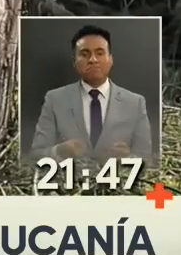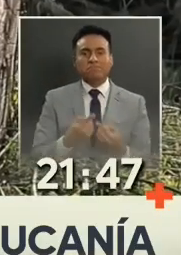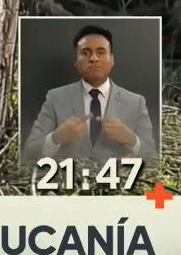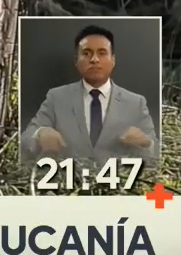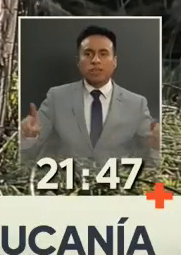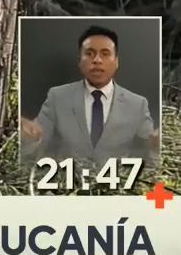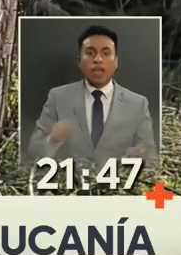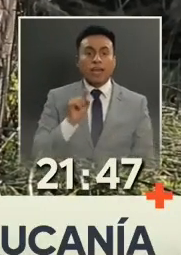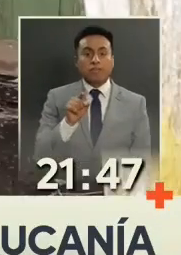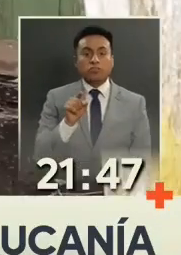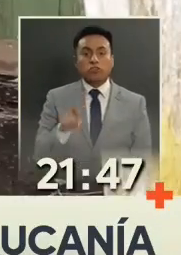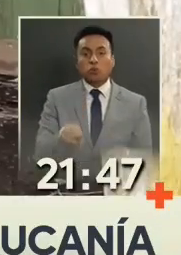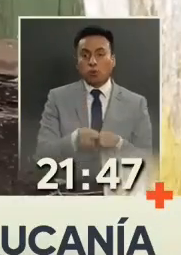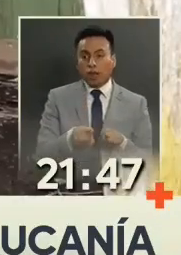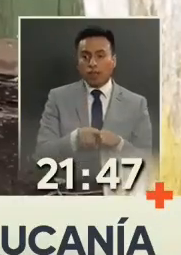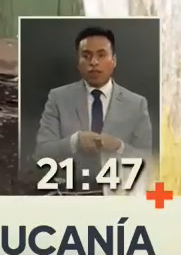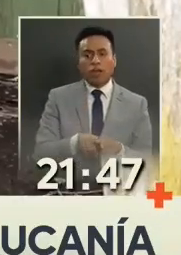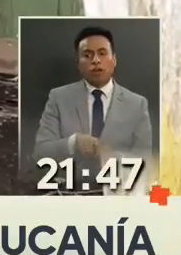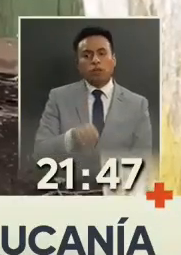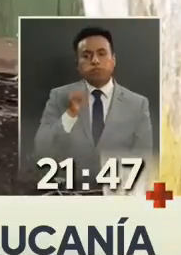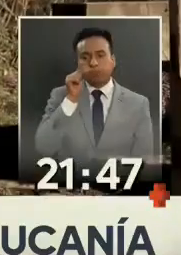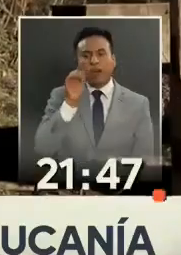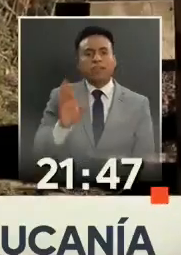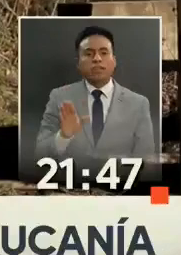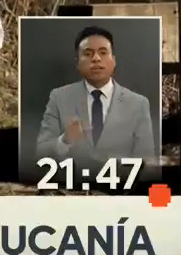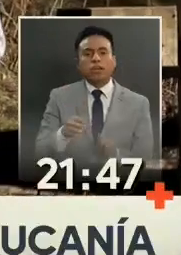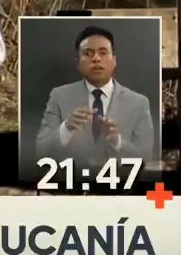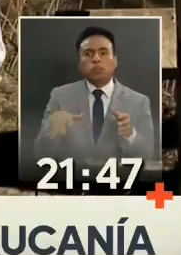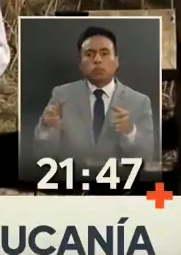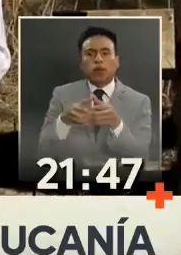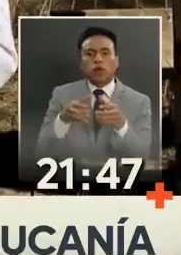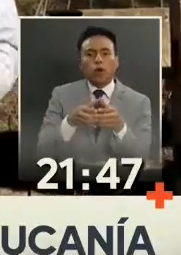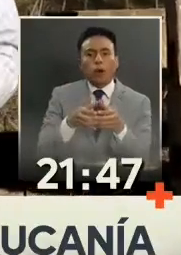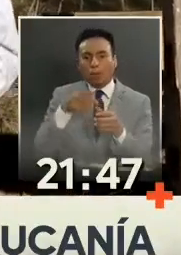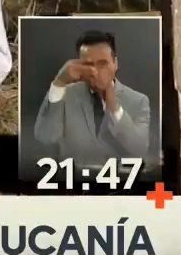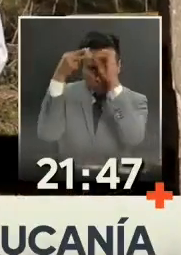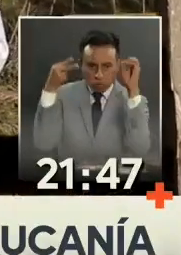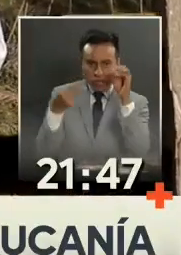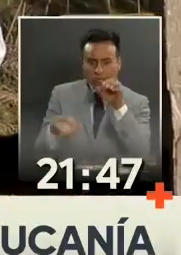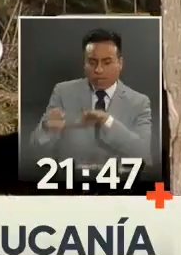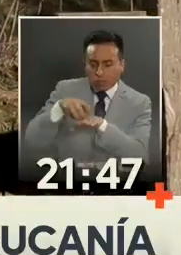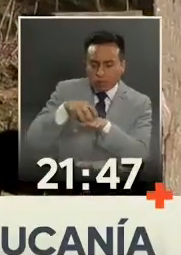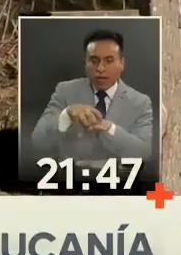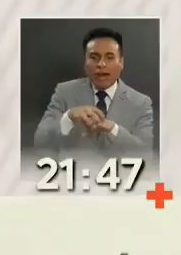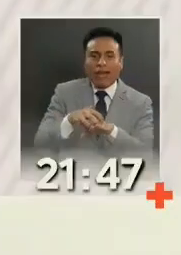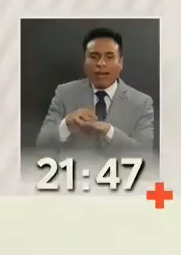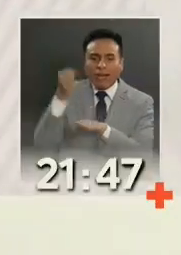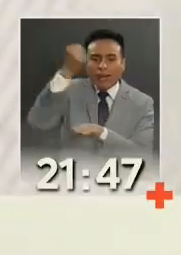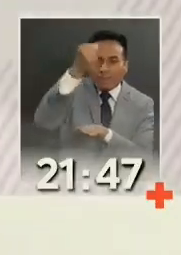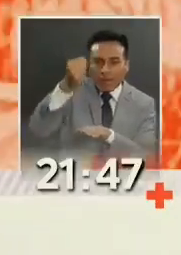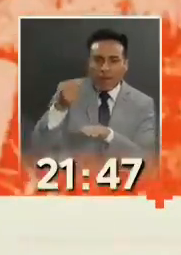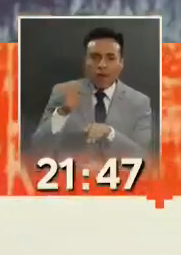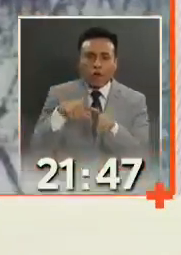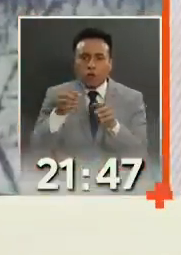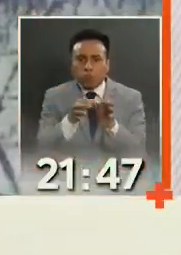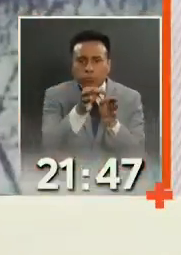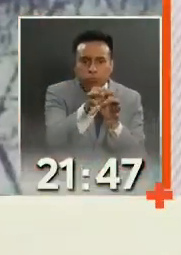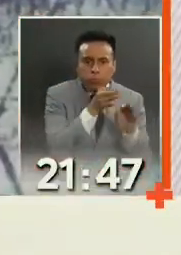Eso lo utilizaba cotidianamente el pueblo mapuche para transportar, para cazar. Para ir a otros